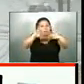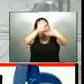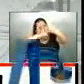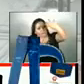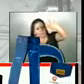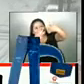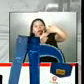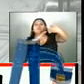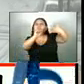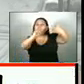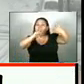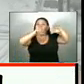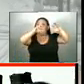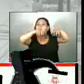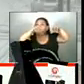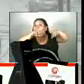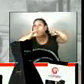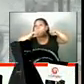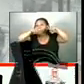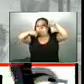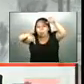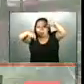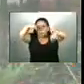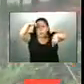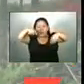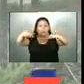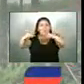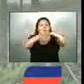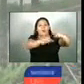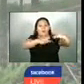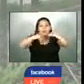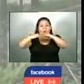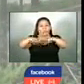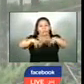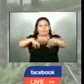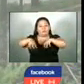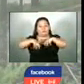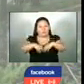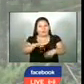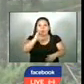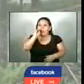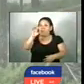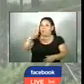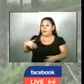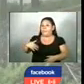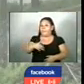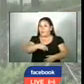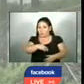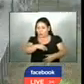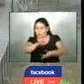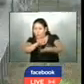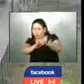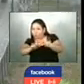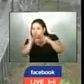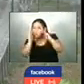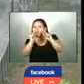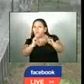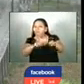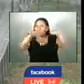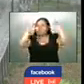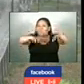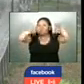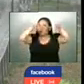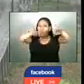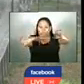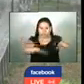mantiene la presencia de lluvias de moderadas a fuertes en todo el territorio. Y según el ministro, hay zonas donde se han alcanzado acumulados de